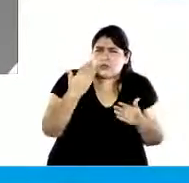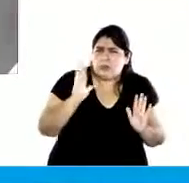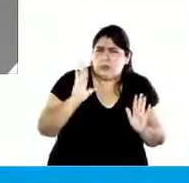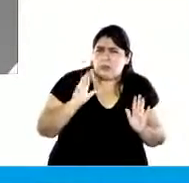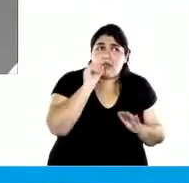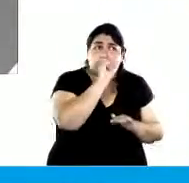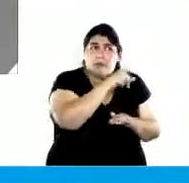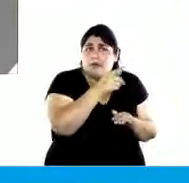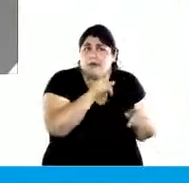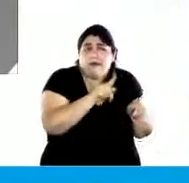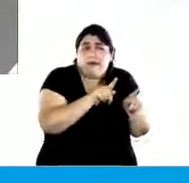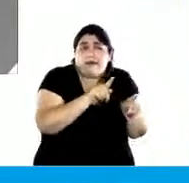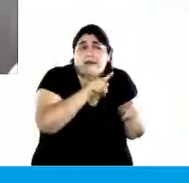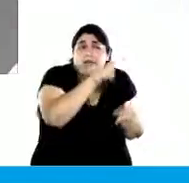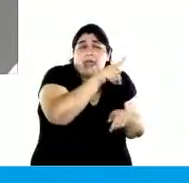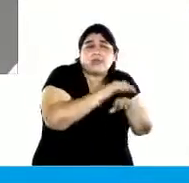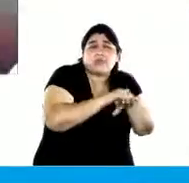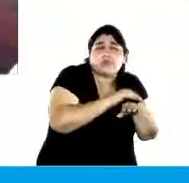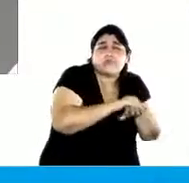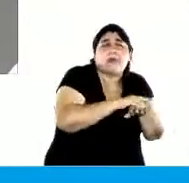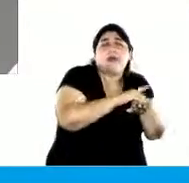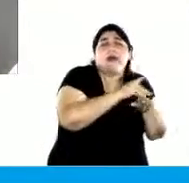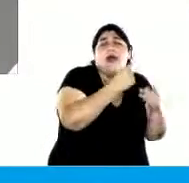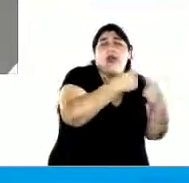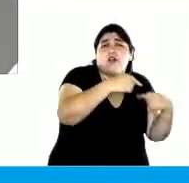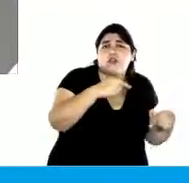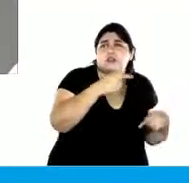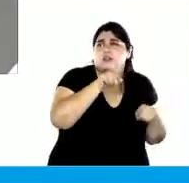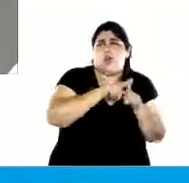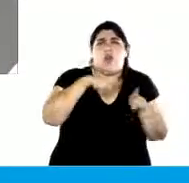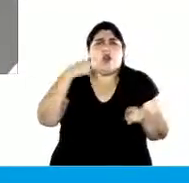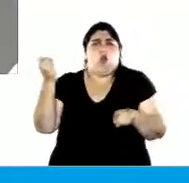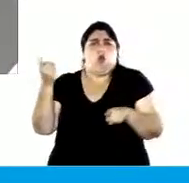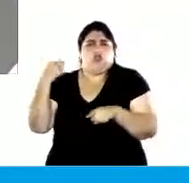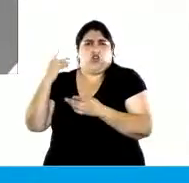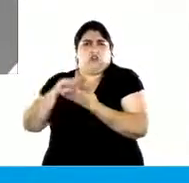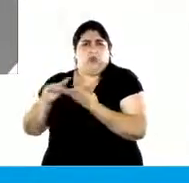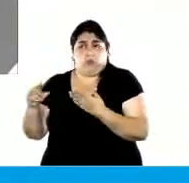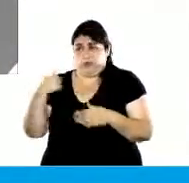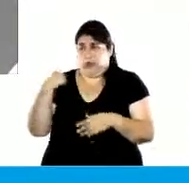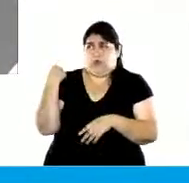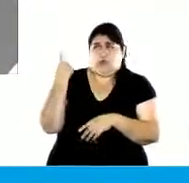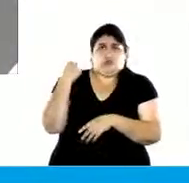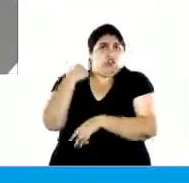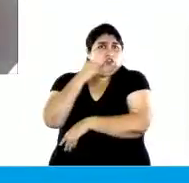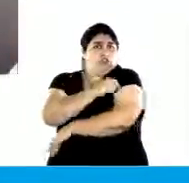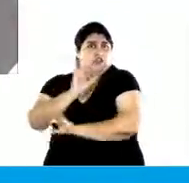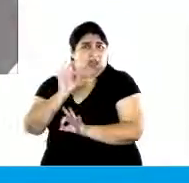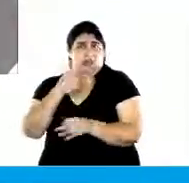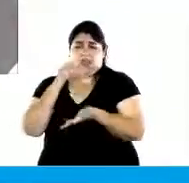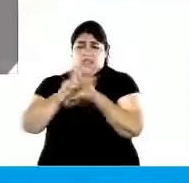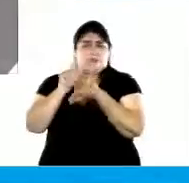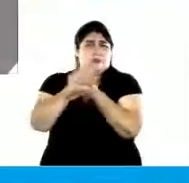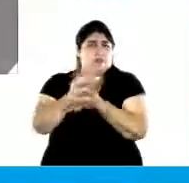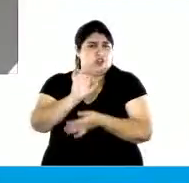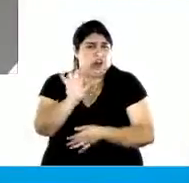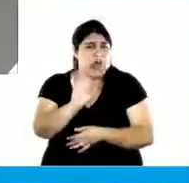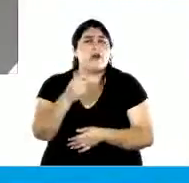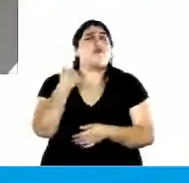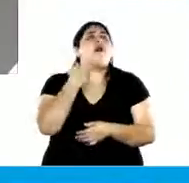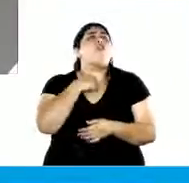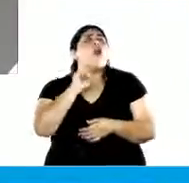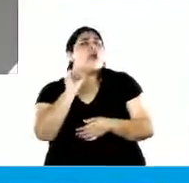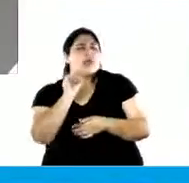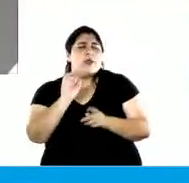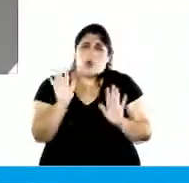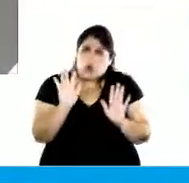que tenemos cualquiera de los diputados que estamos acá, y seguramente la mayoría de los que estamos acá no nos hemos vacunado, muchos ni siquiera nos hemos inscrito. No porque creamos que no hay que